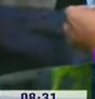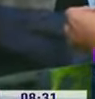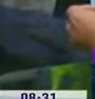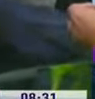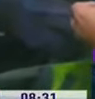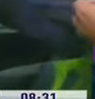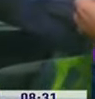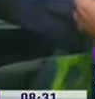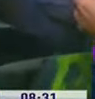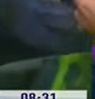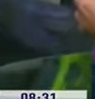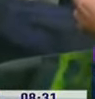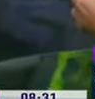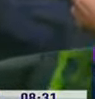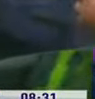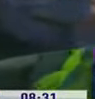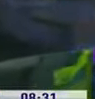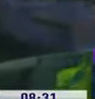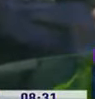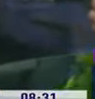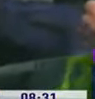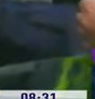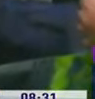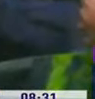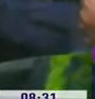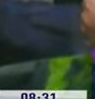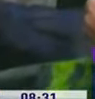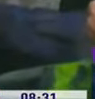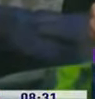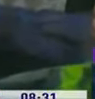estacionado. Ahí con las luces de parque. Ah, no, el equipo.